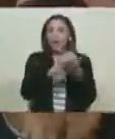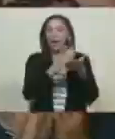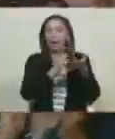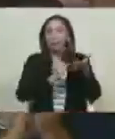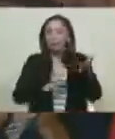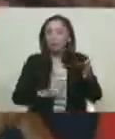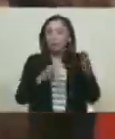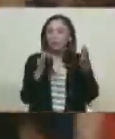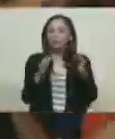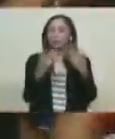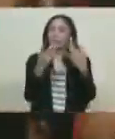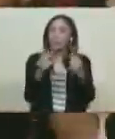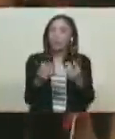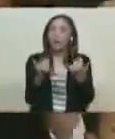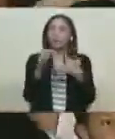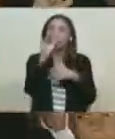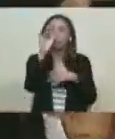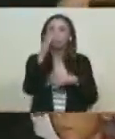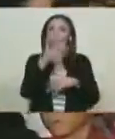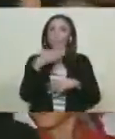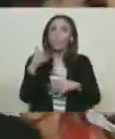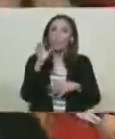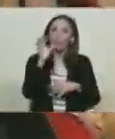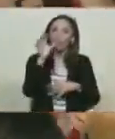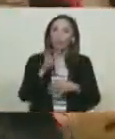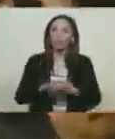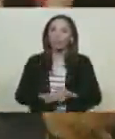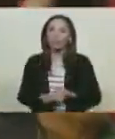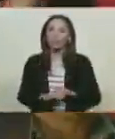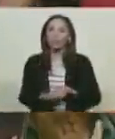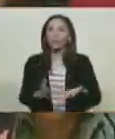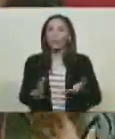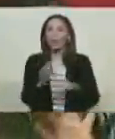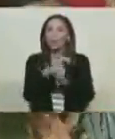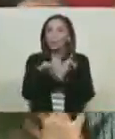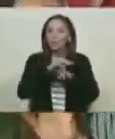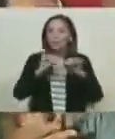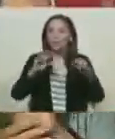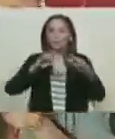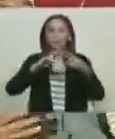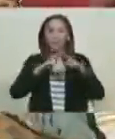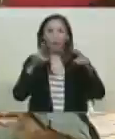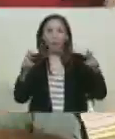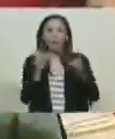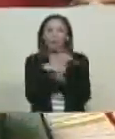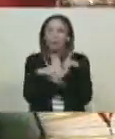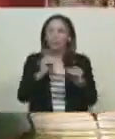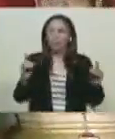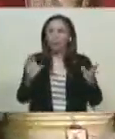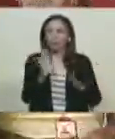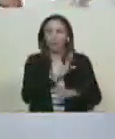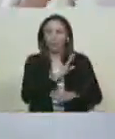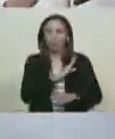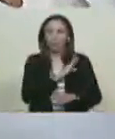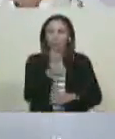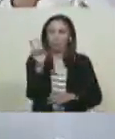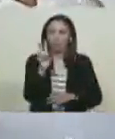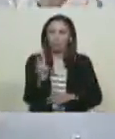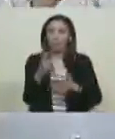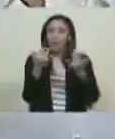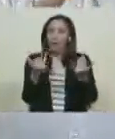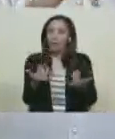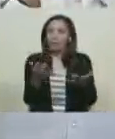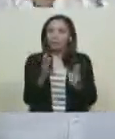nos estamos jugando el futuro de la independencia, de la paz y la dignidad de Venezuela. Eso es lo que nos estamos